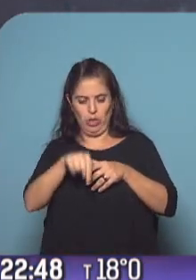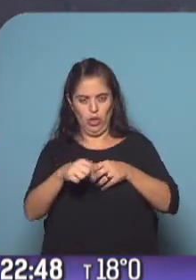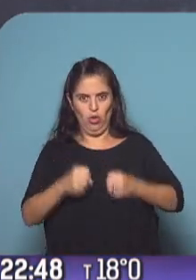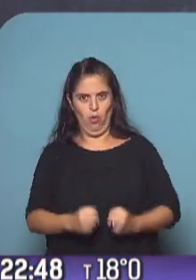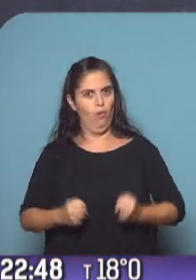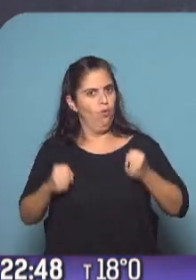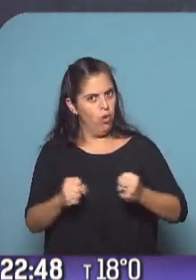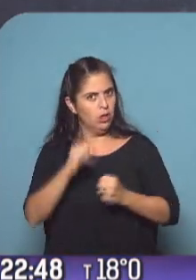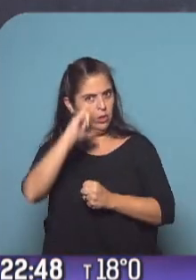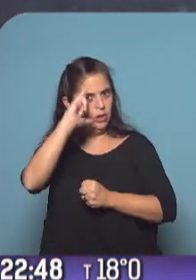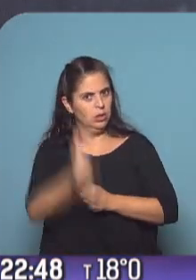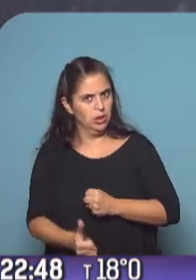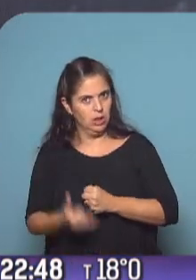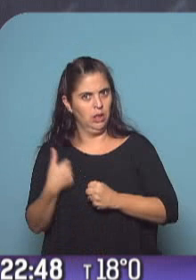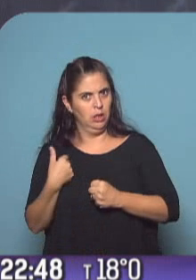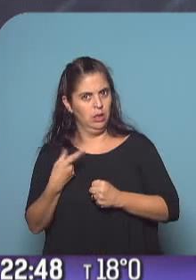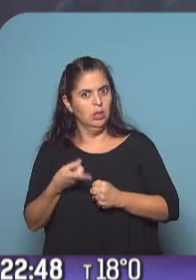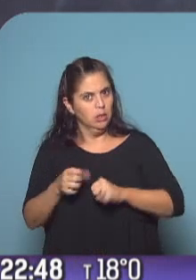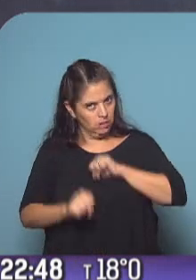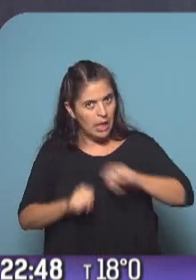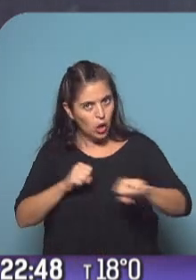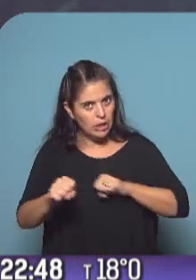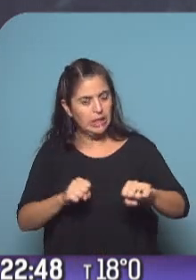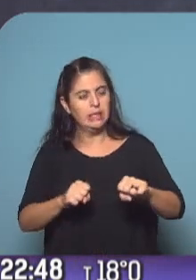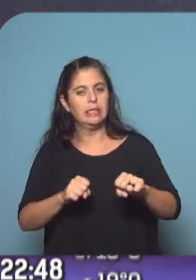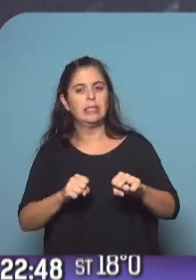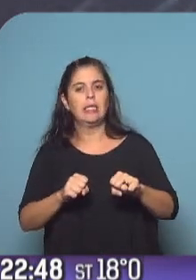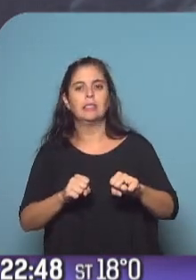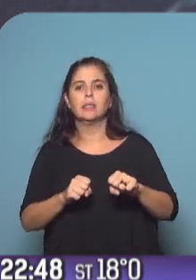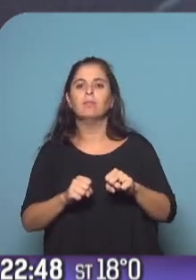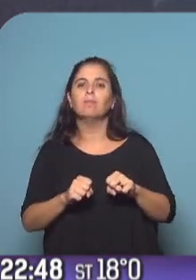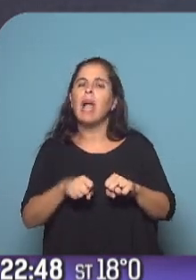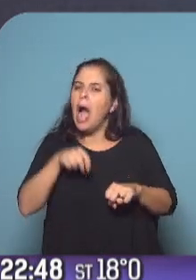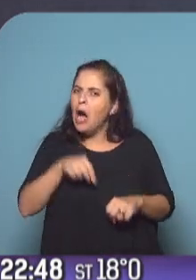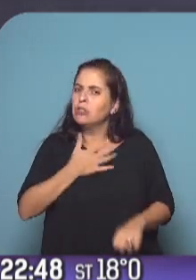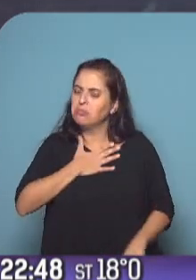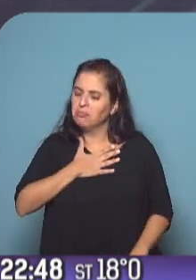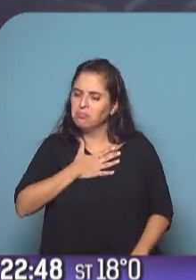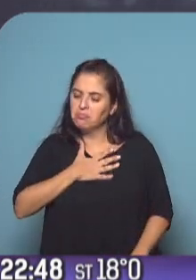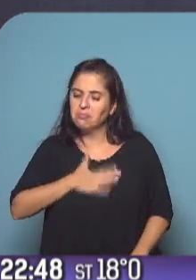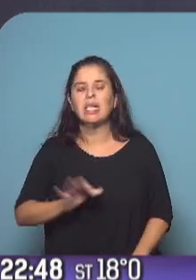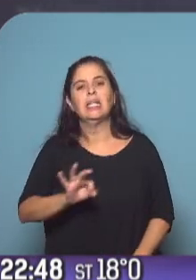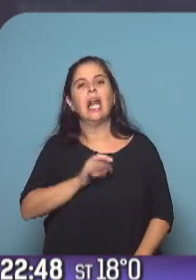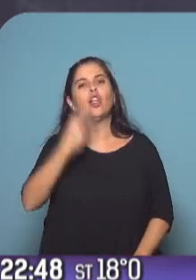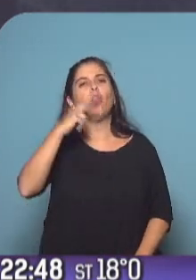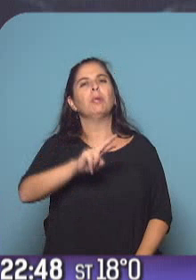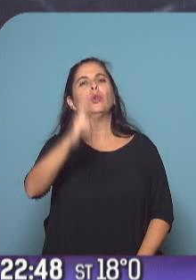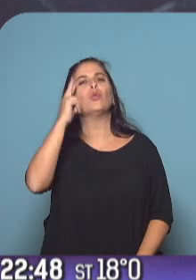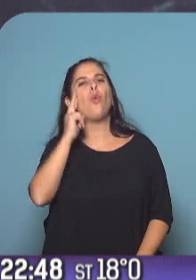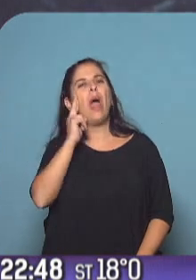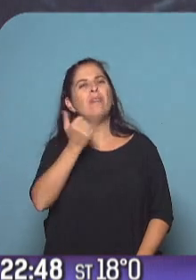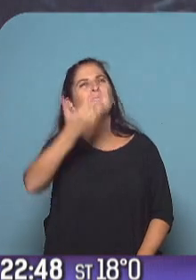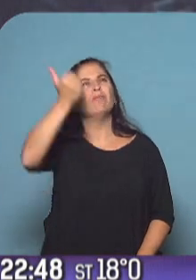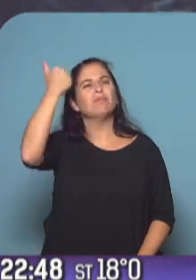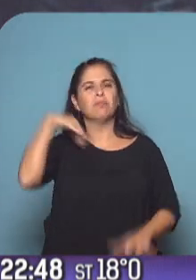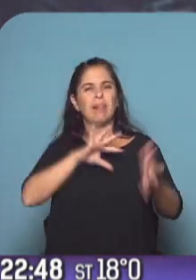feroz grupo terrorista, acallado en algún sentido en el 2009 aproximadamente, pero con